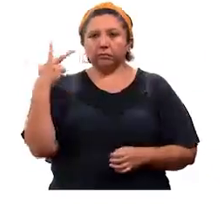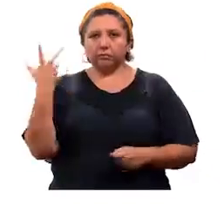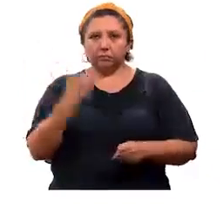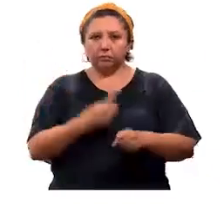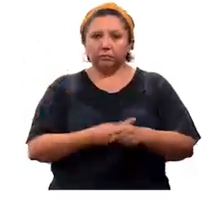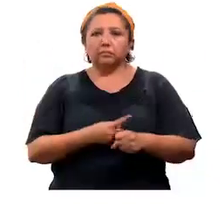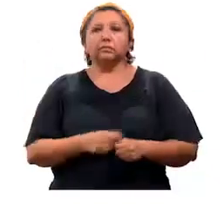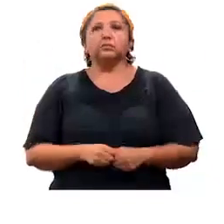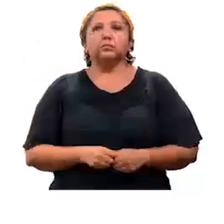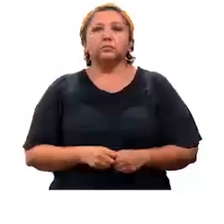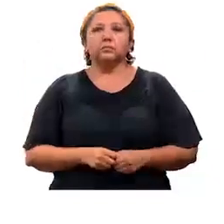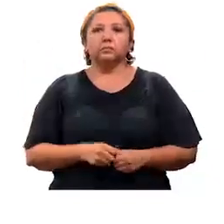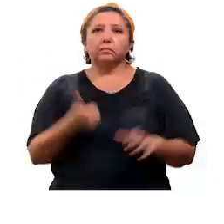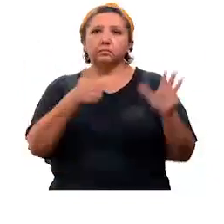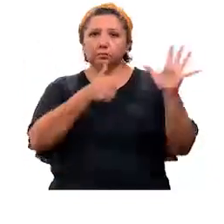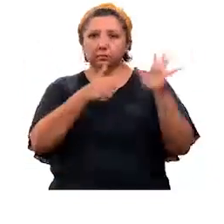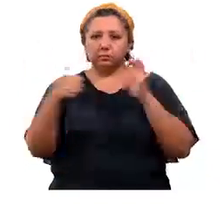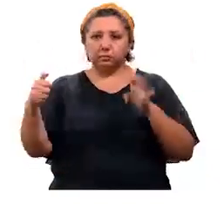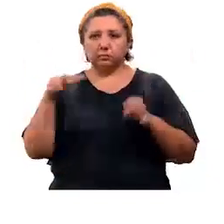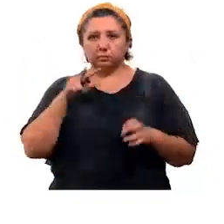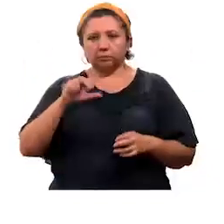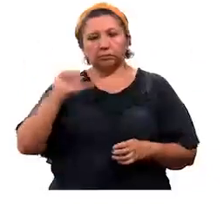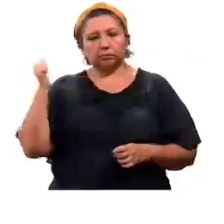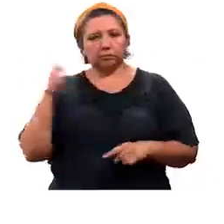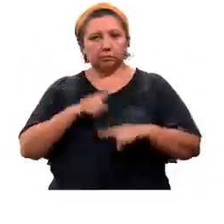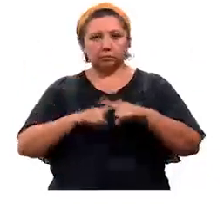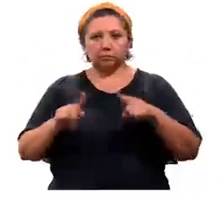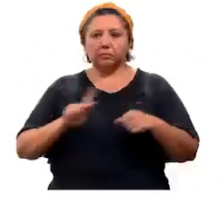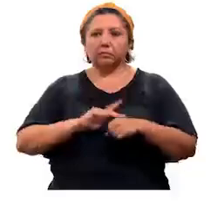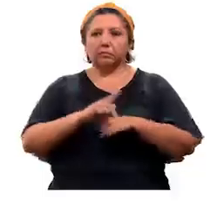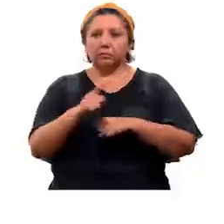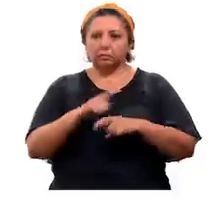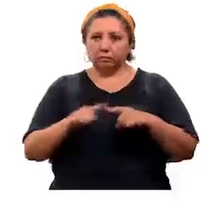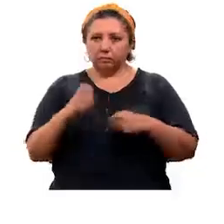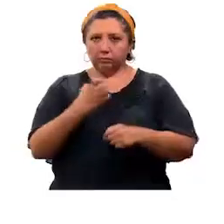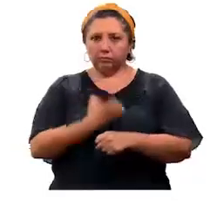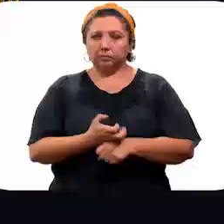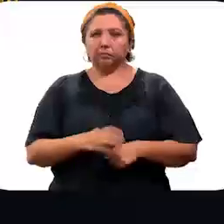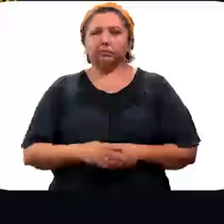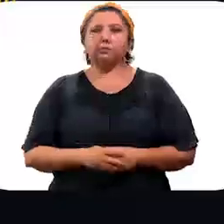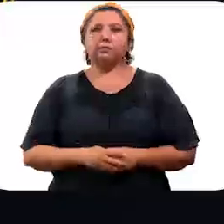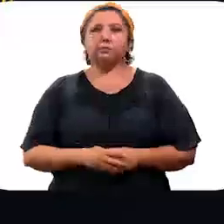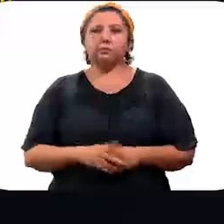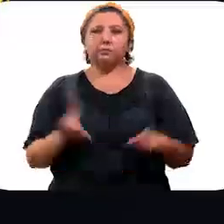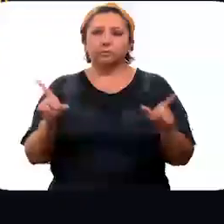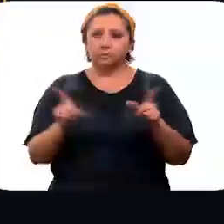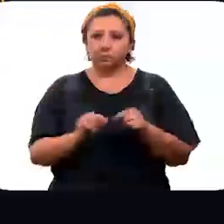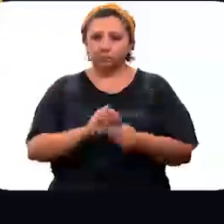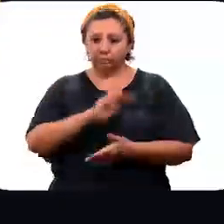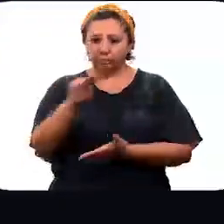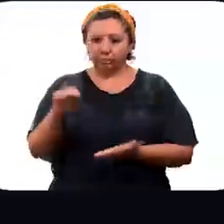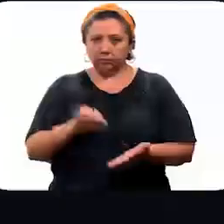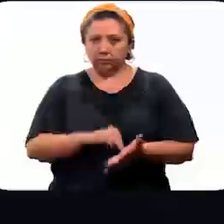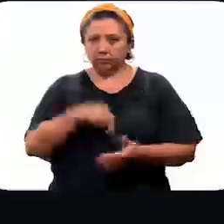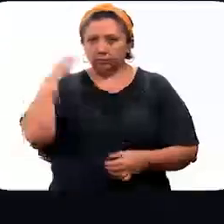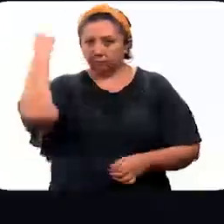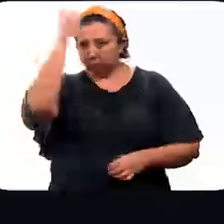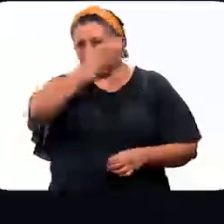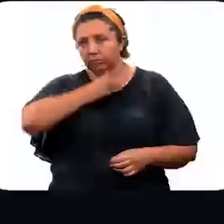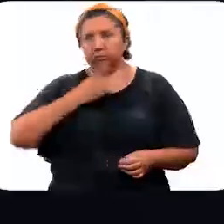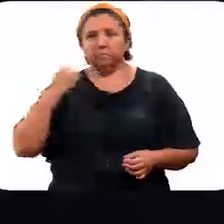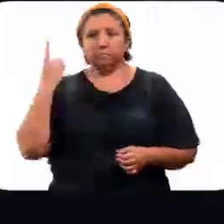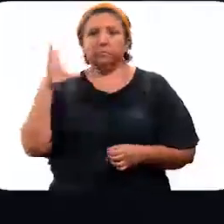77.828 casos positivos, 618 son de otro país u otro estado. Específicamente en Mérida se